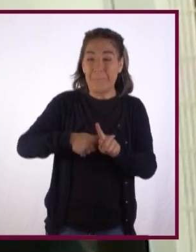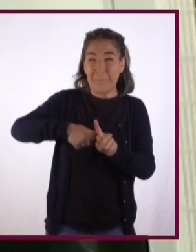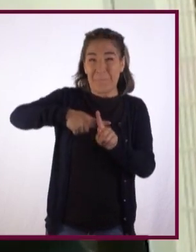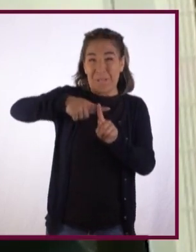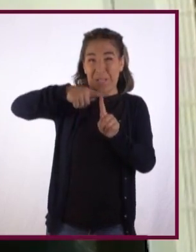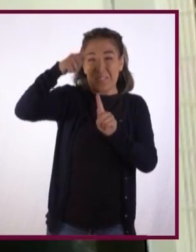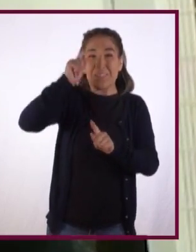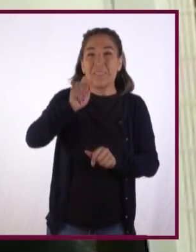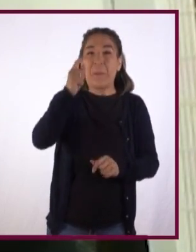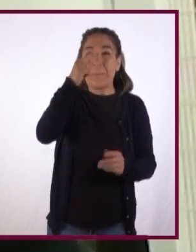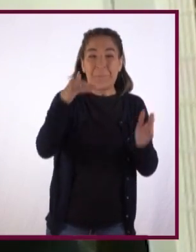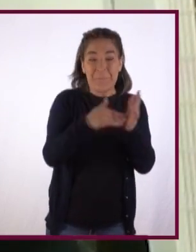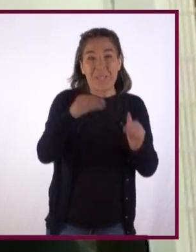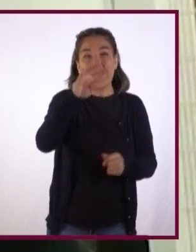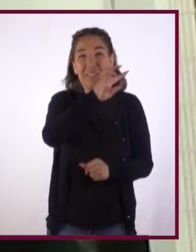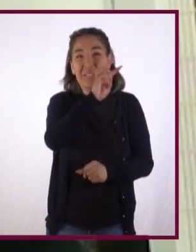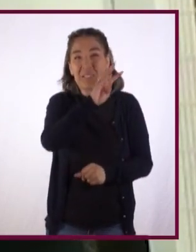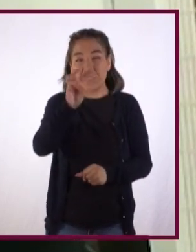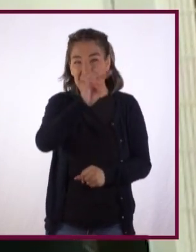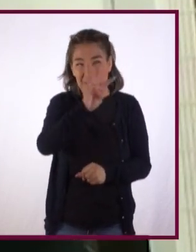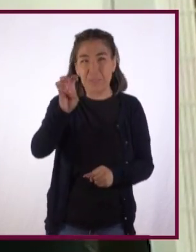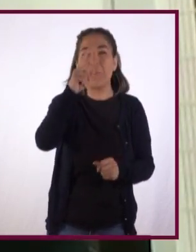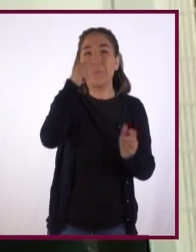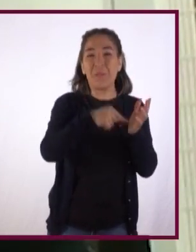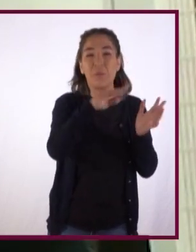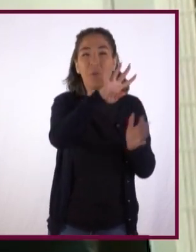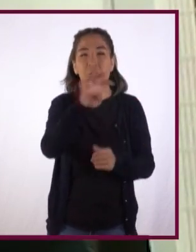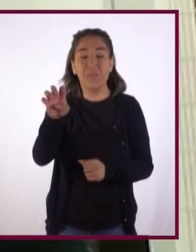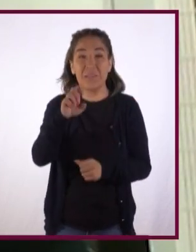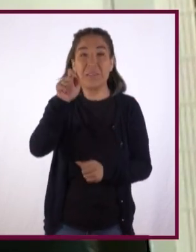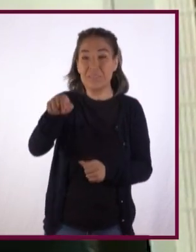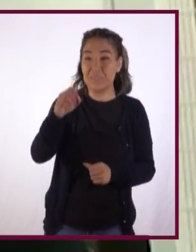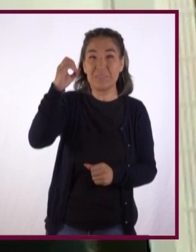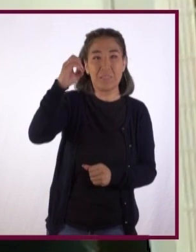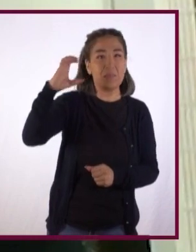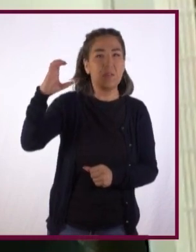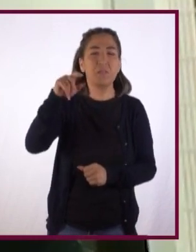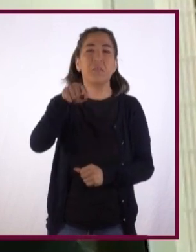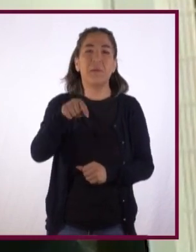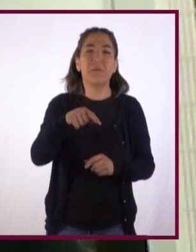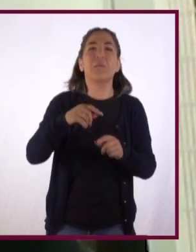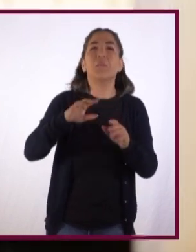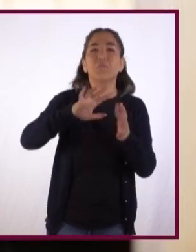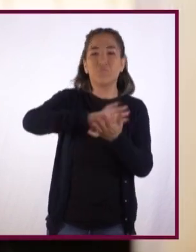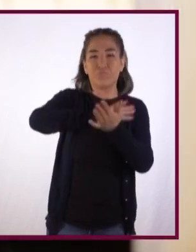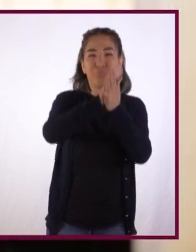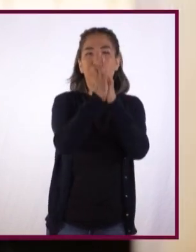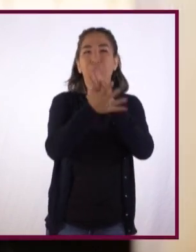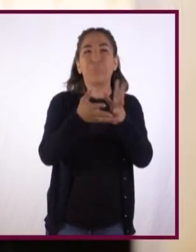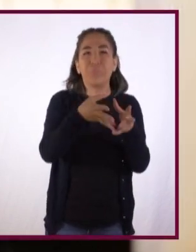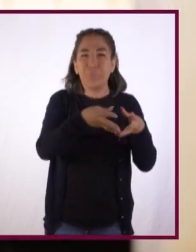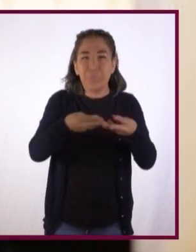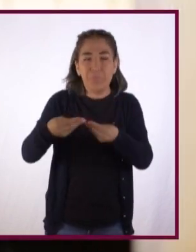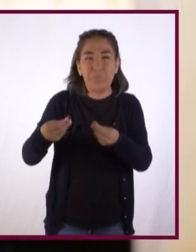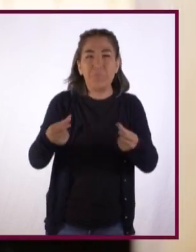la temperatura más allá de los 1300, 1400 grados centígrados, el acero es un líquido.